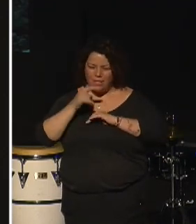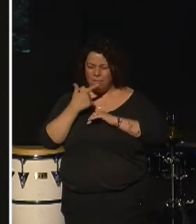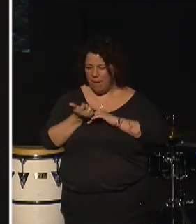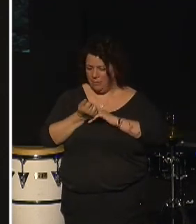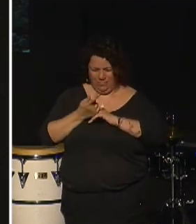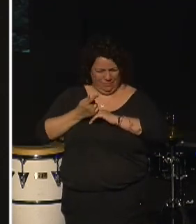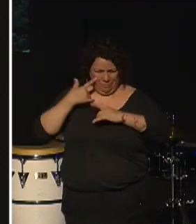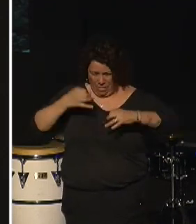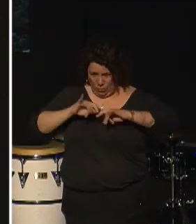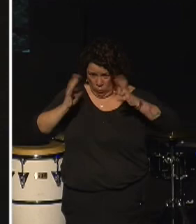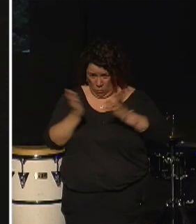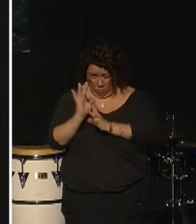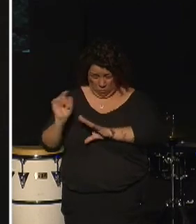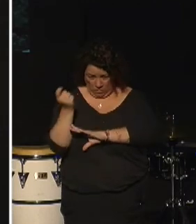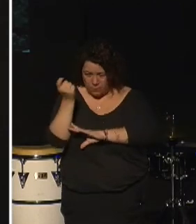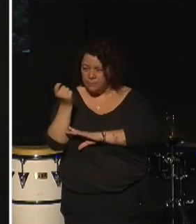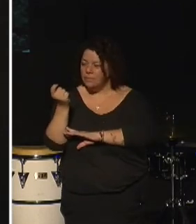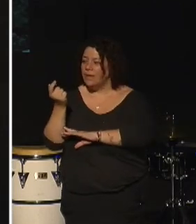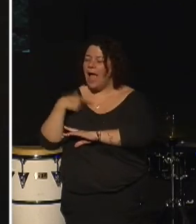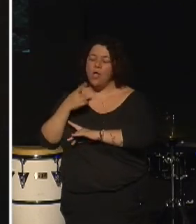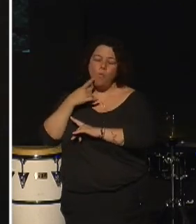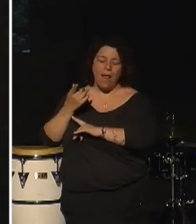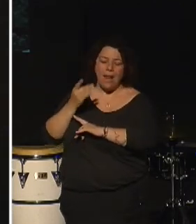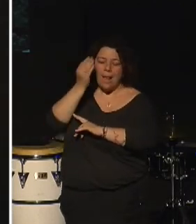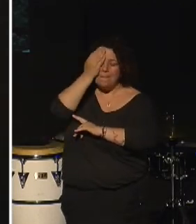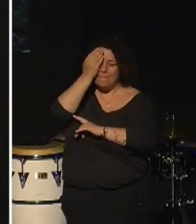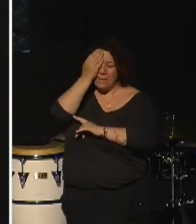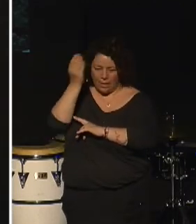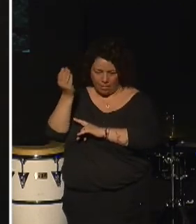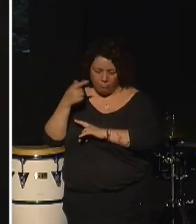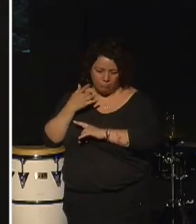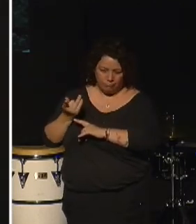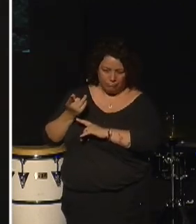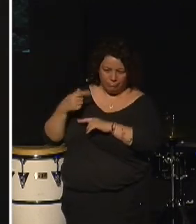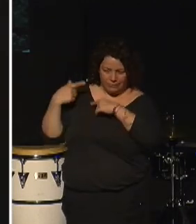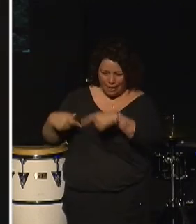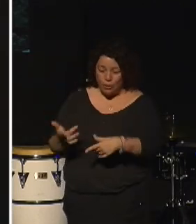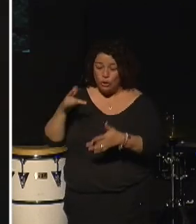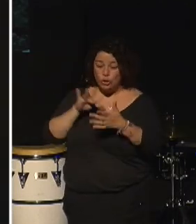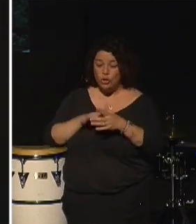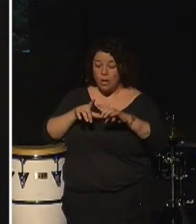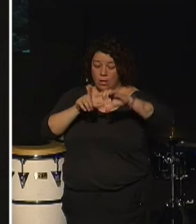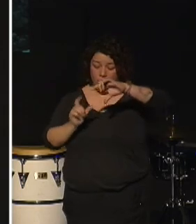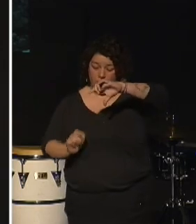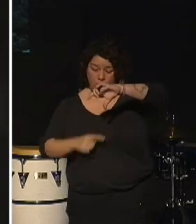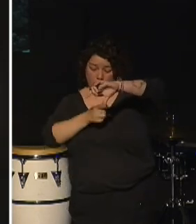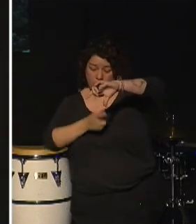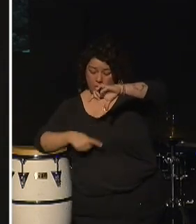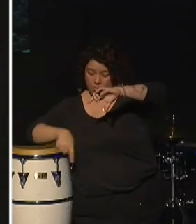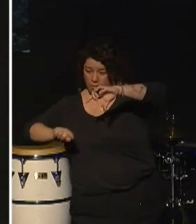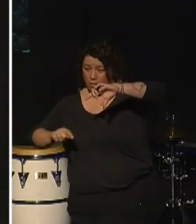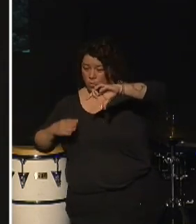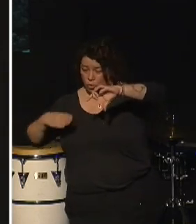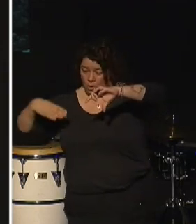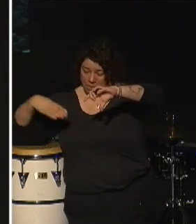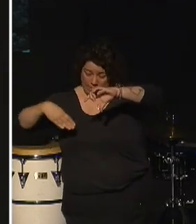más peligrosos. Había una tradición pirata que era que cada vez que tú pasabas el Cabo de Hornos, que es